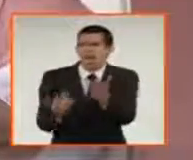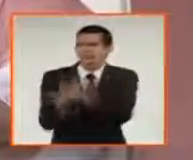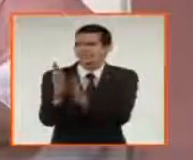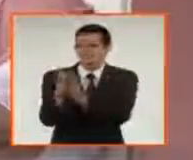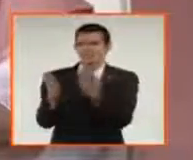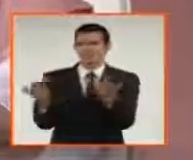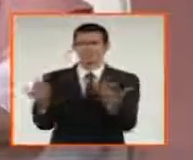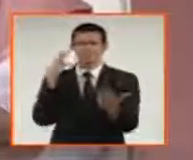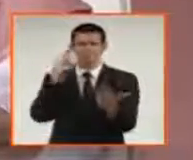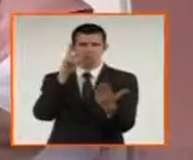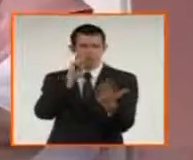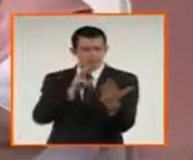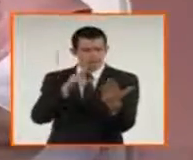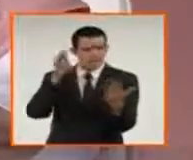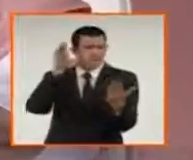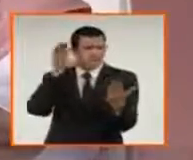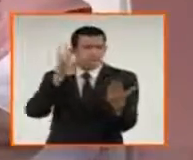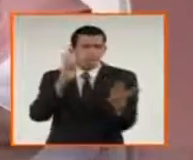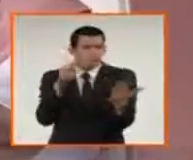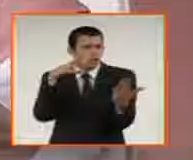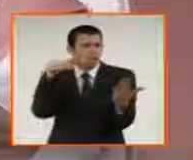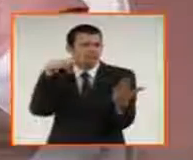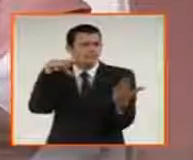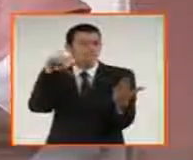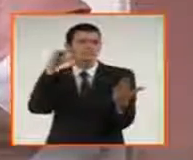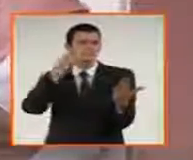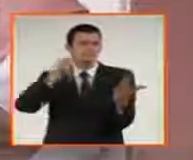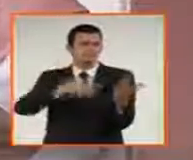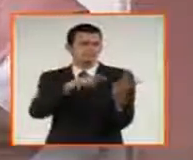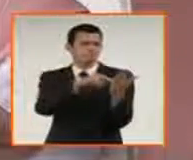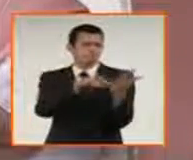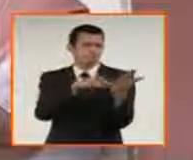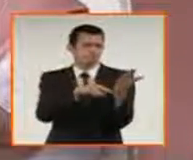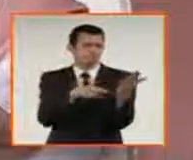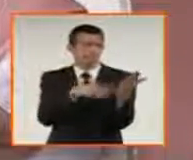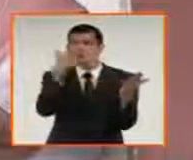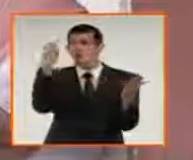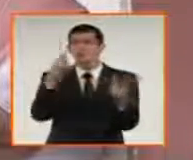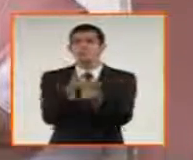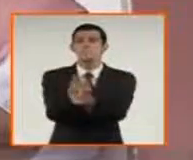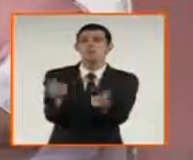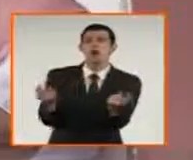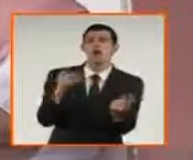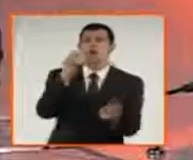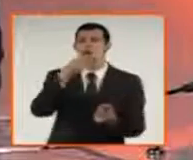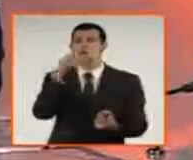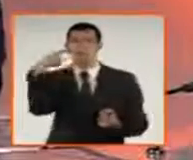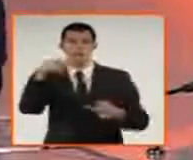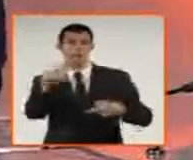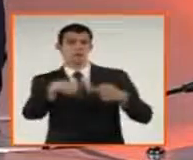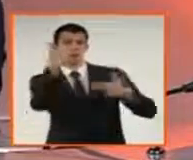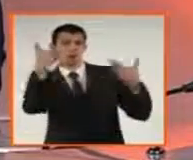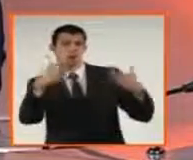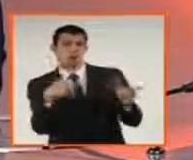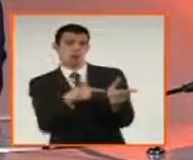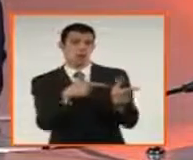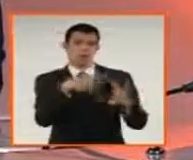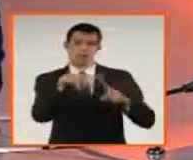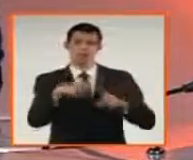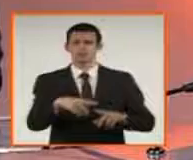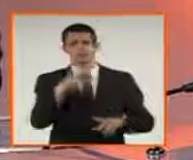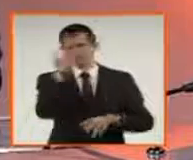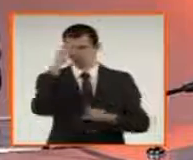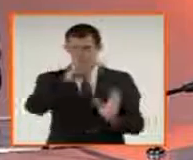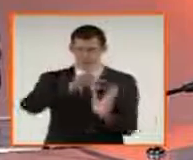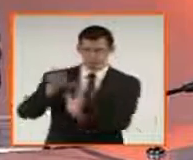detalladamente enterarse de todos los contenidos sin que nadie se los cuente. Y la otra pregunta es, por lo que vi en el